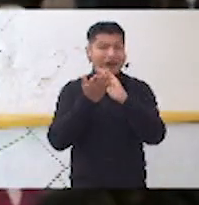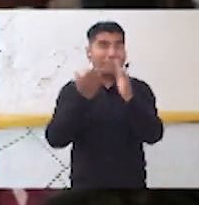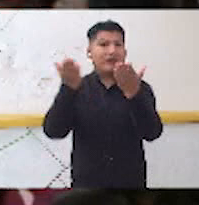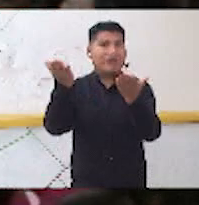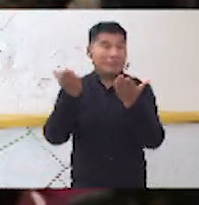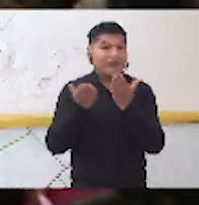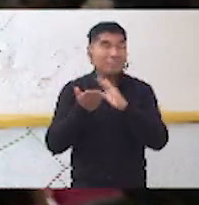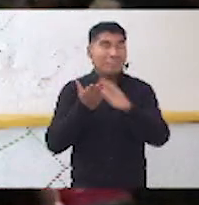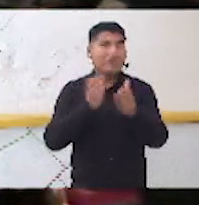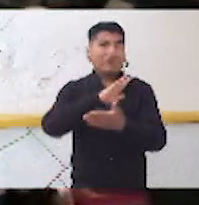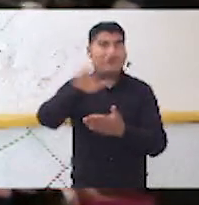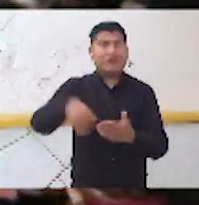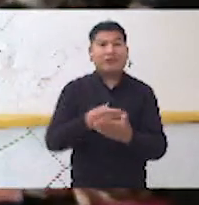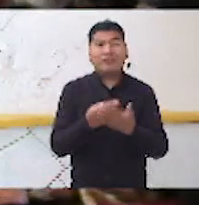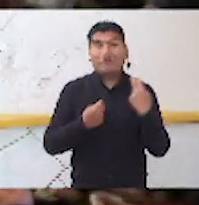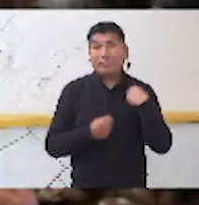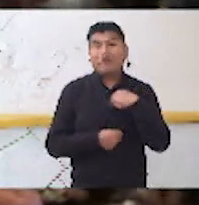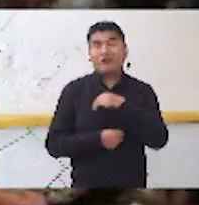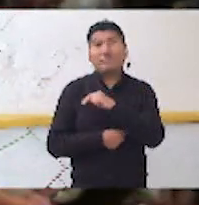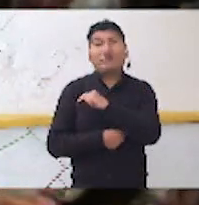ten piedad de